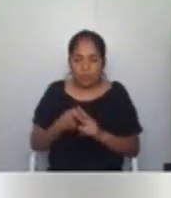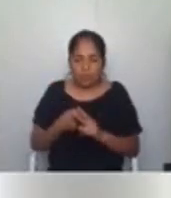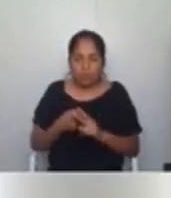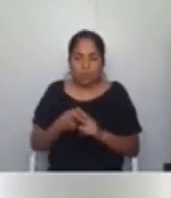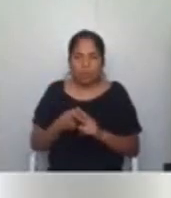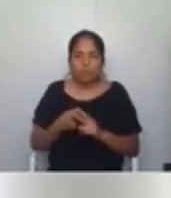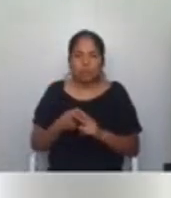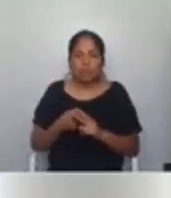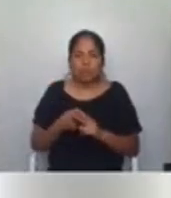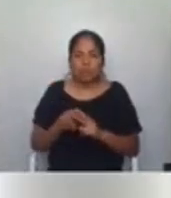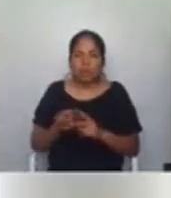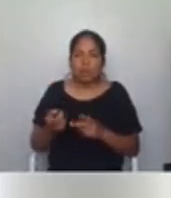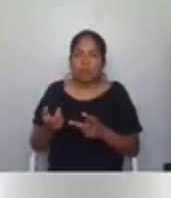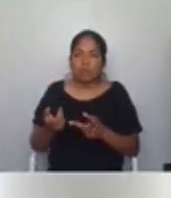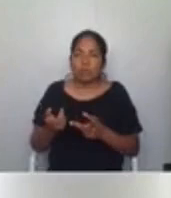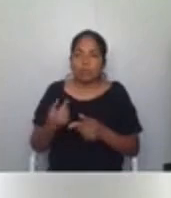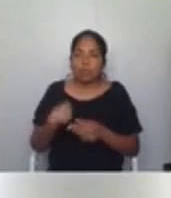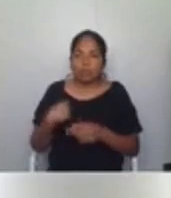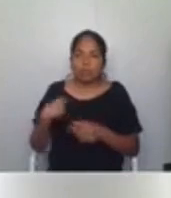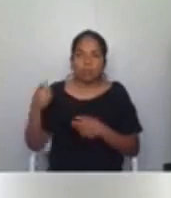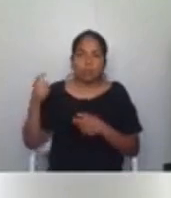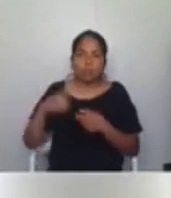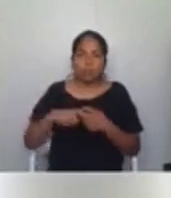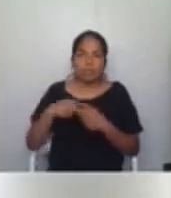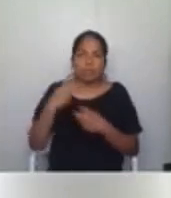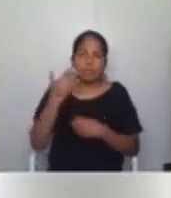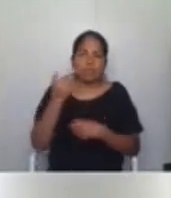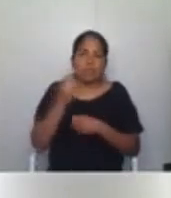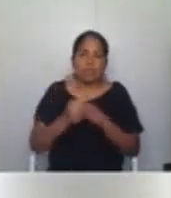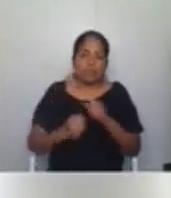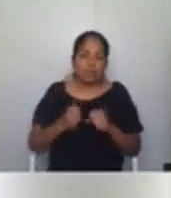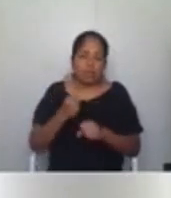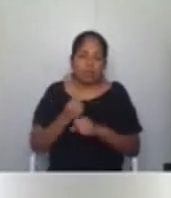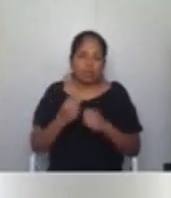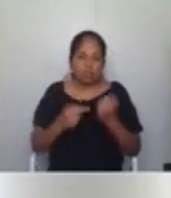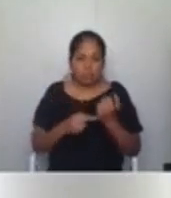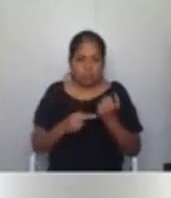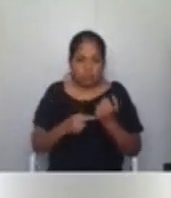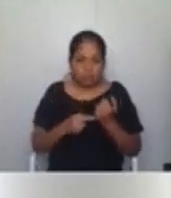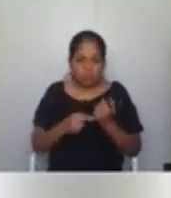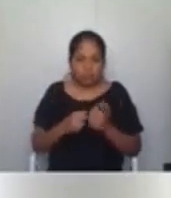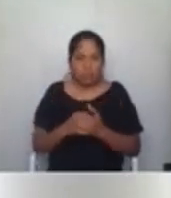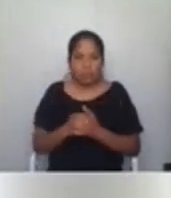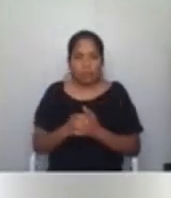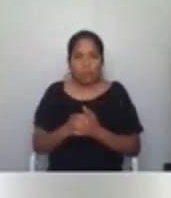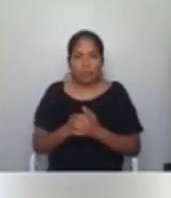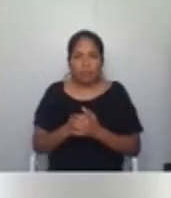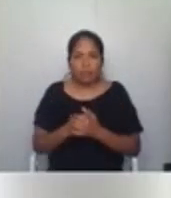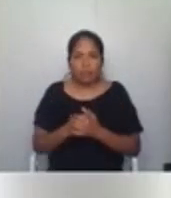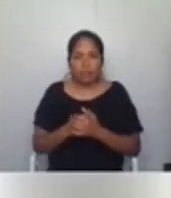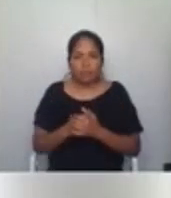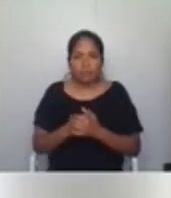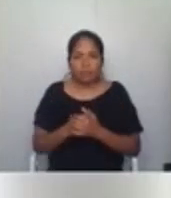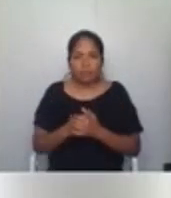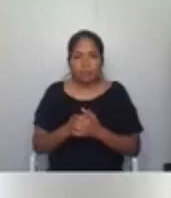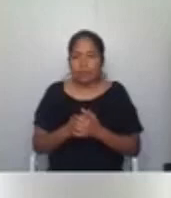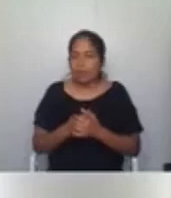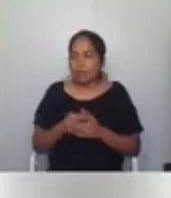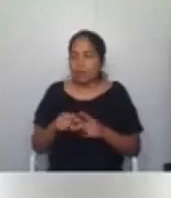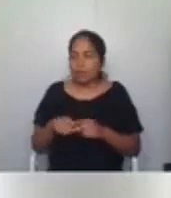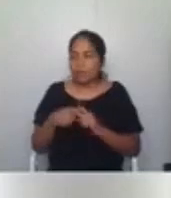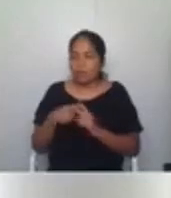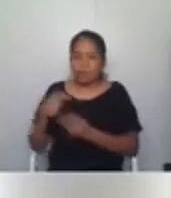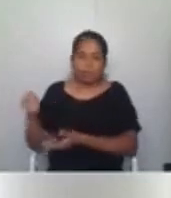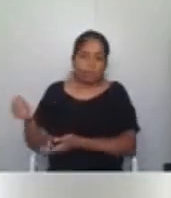aquí yo hace más de 15 años como regidor, y había un ratio de ingresos, donde